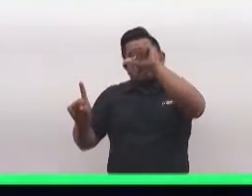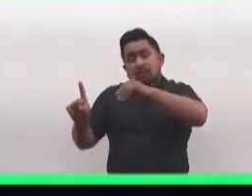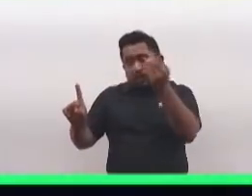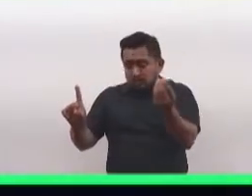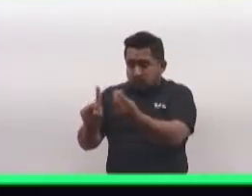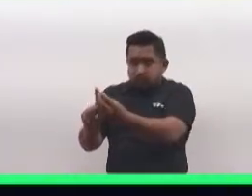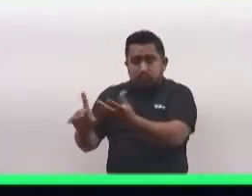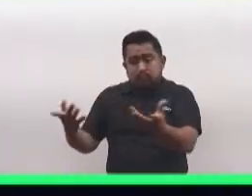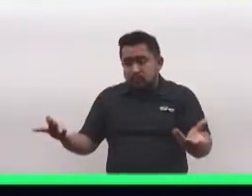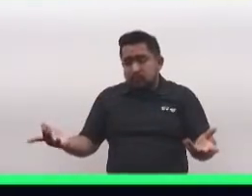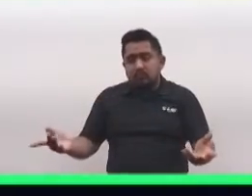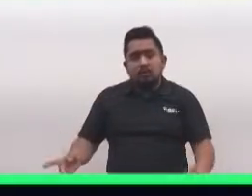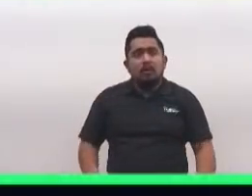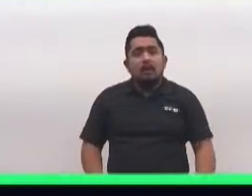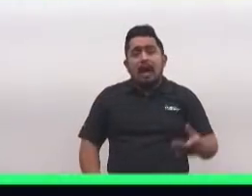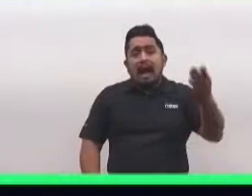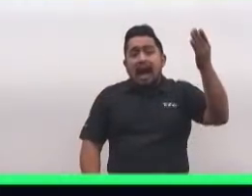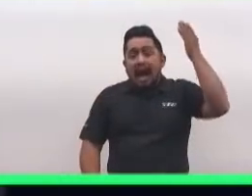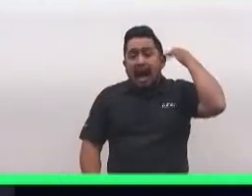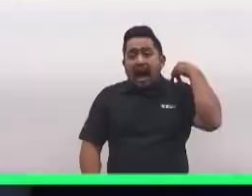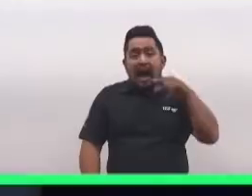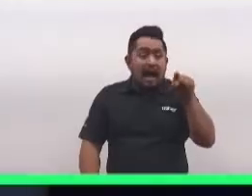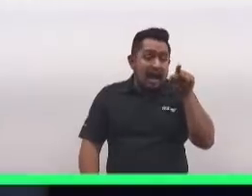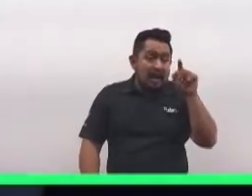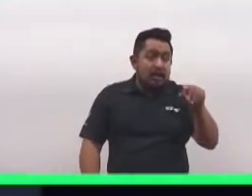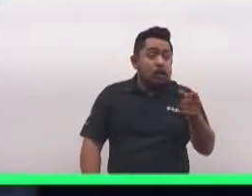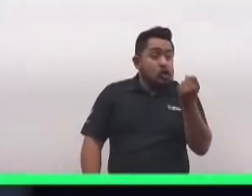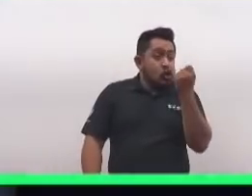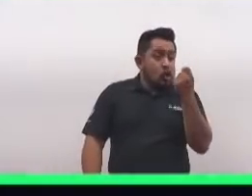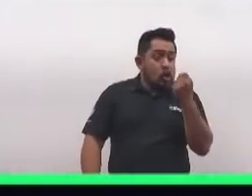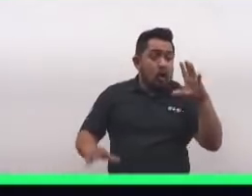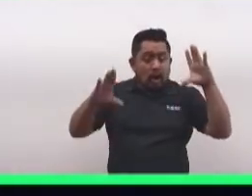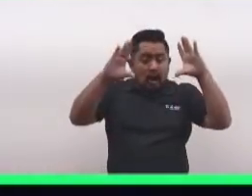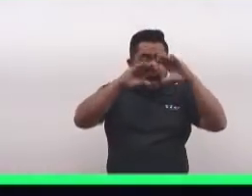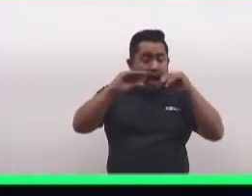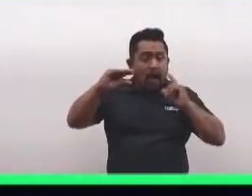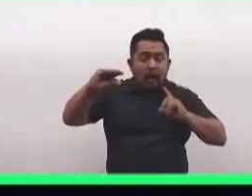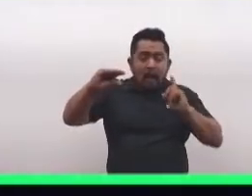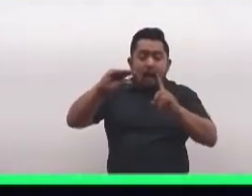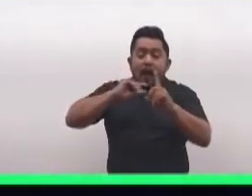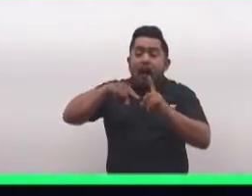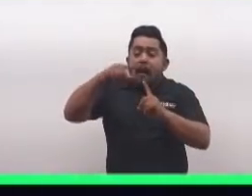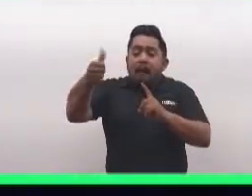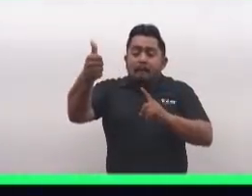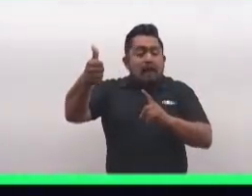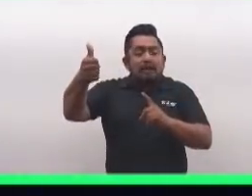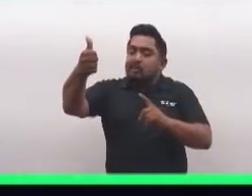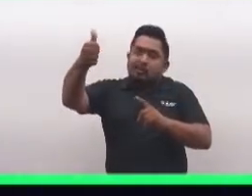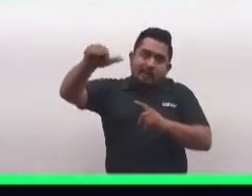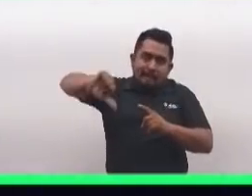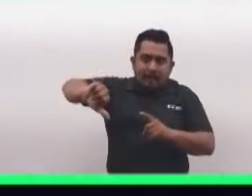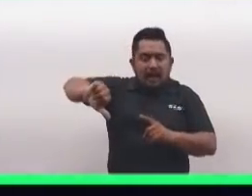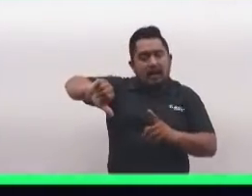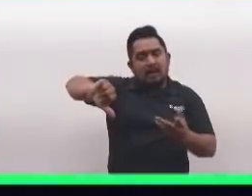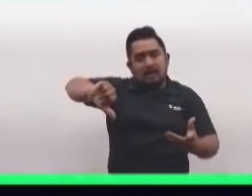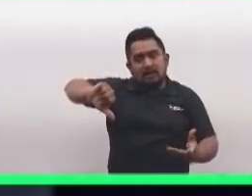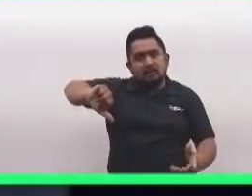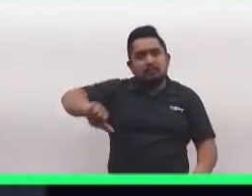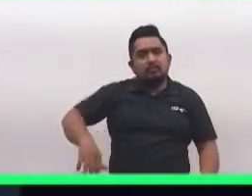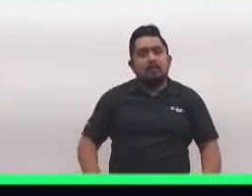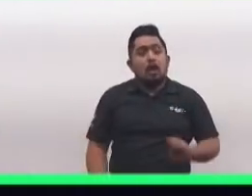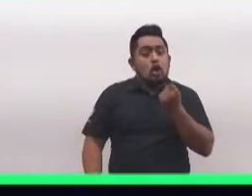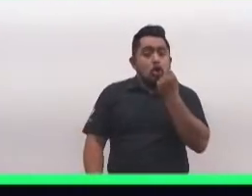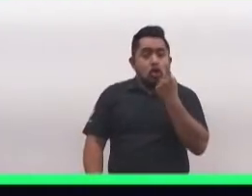nuestro pastor general esto lo recuerda después de las once de la noche nada bueno sucede en la calle lo permitiré conmigo